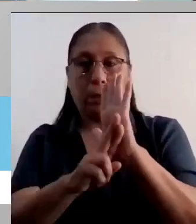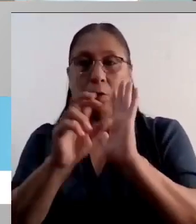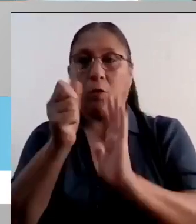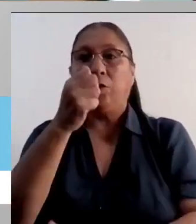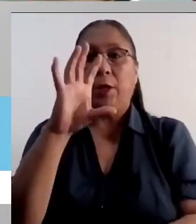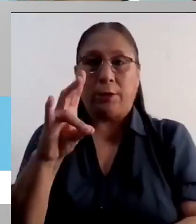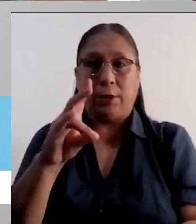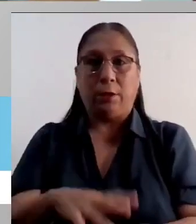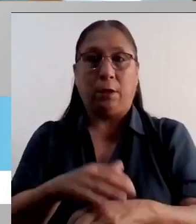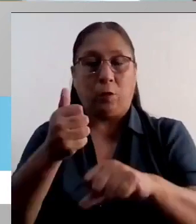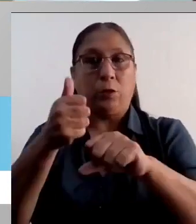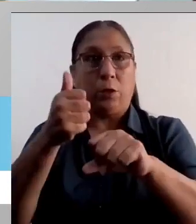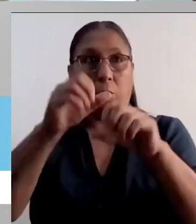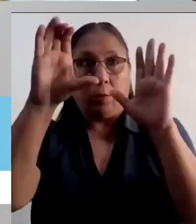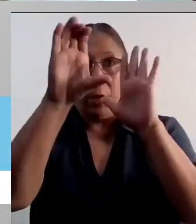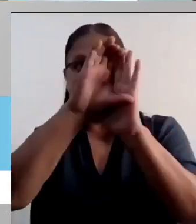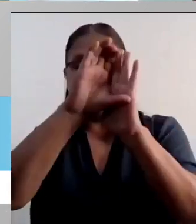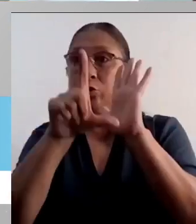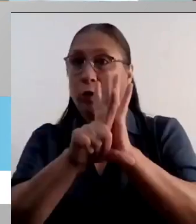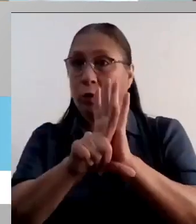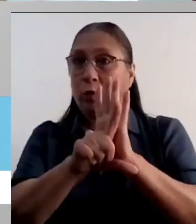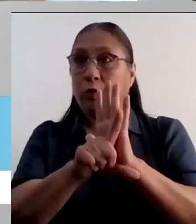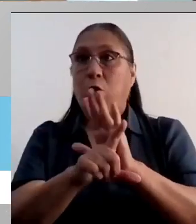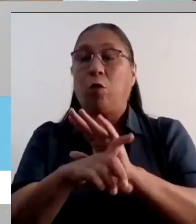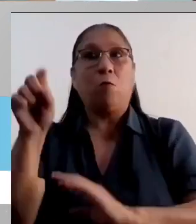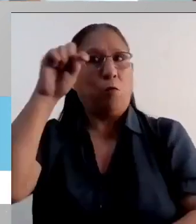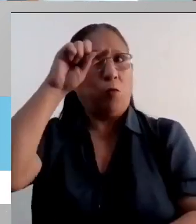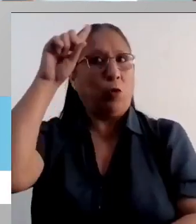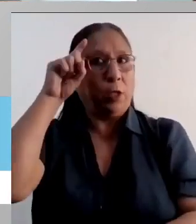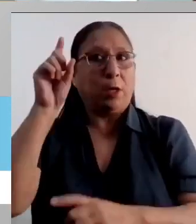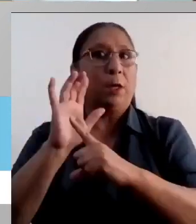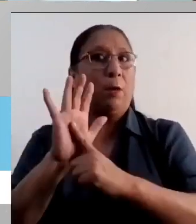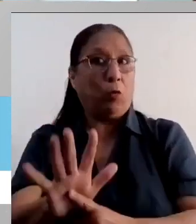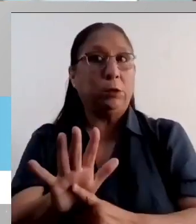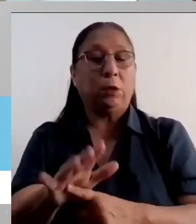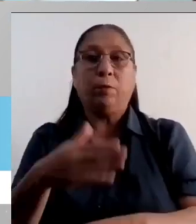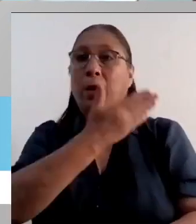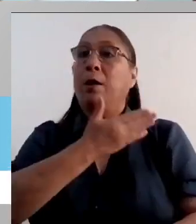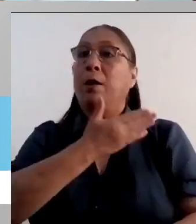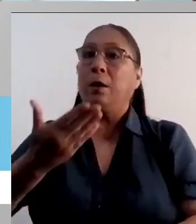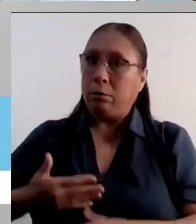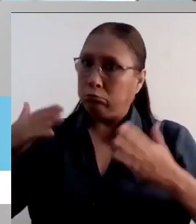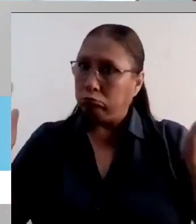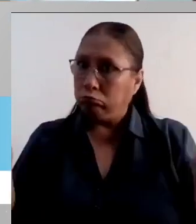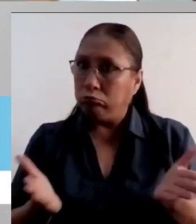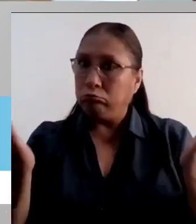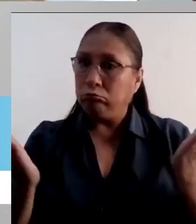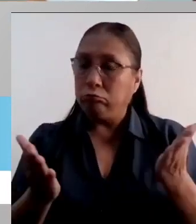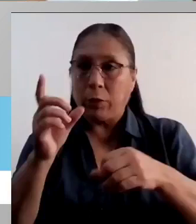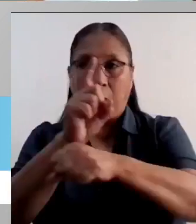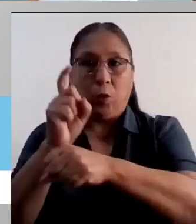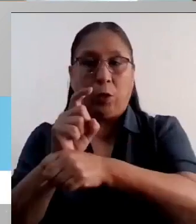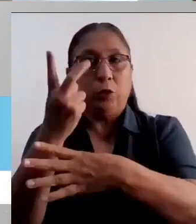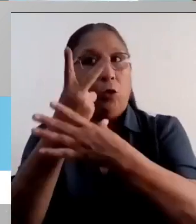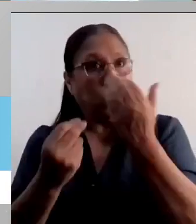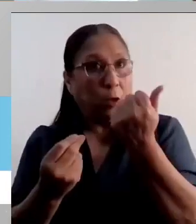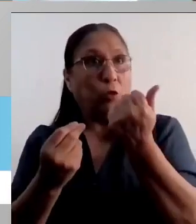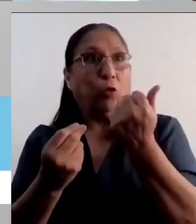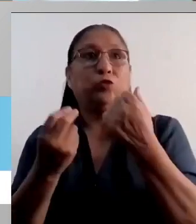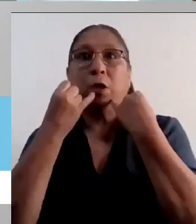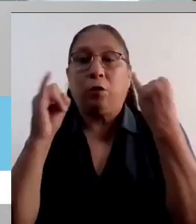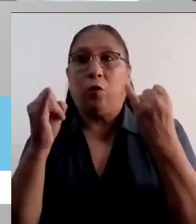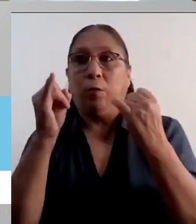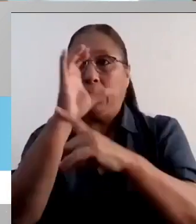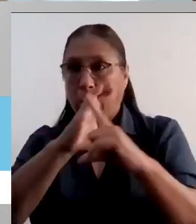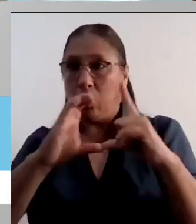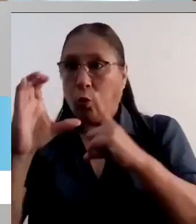nuestra propia Constitución Política, que señala que el Estado fomenta la educación bilingüe e intercultural, según